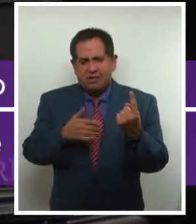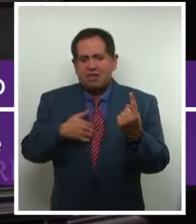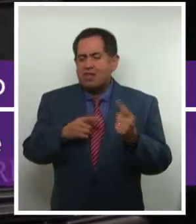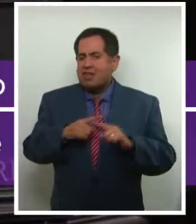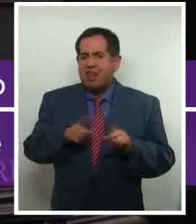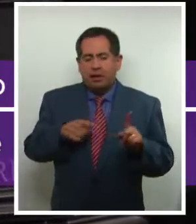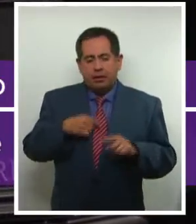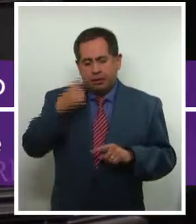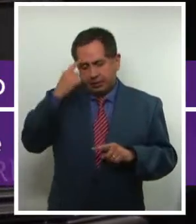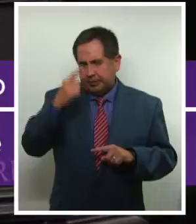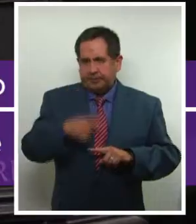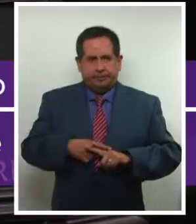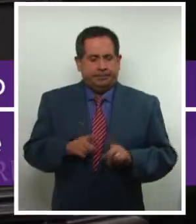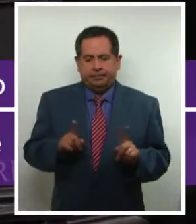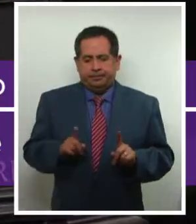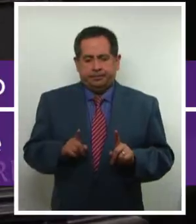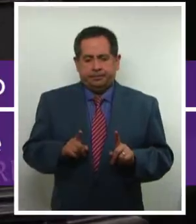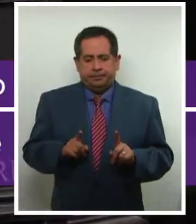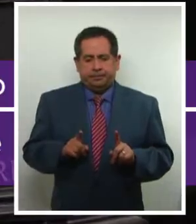diferiría